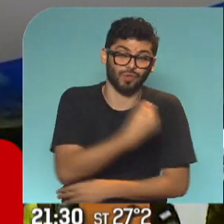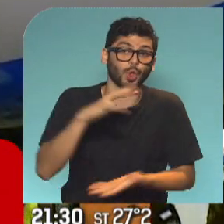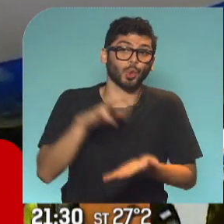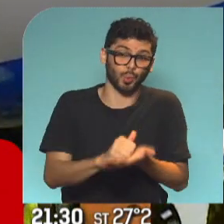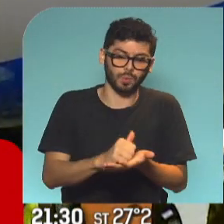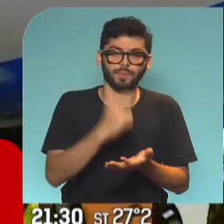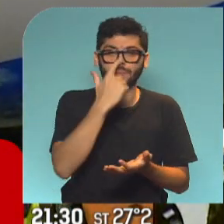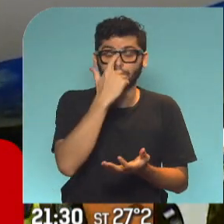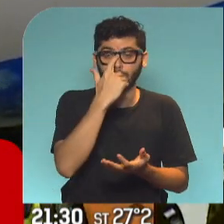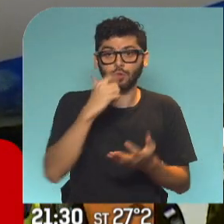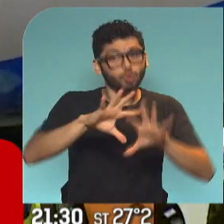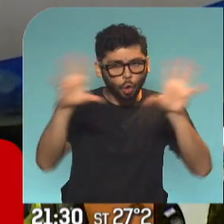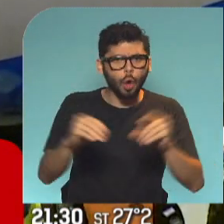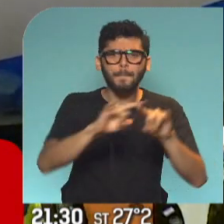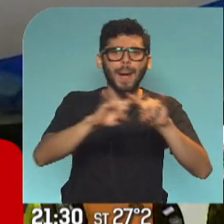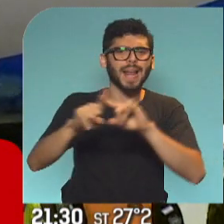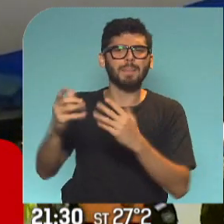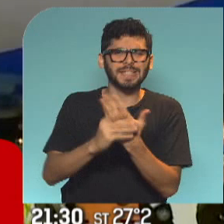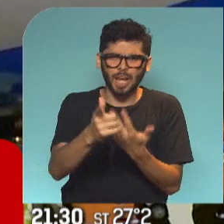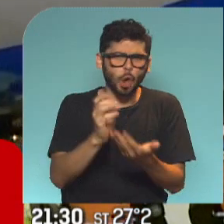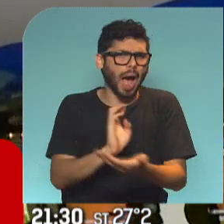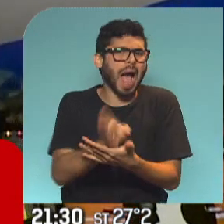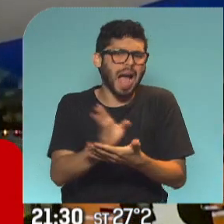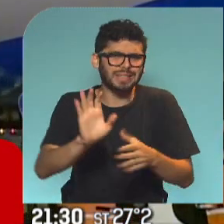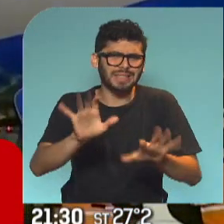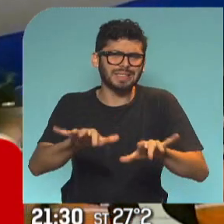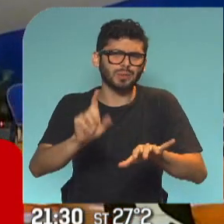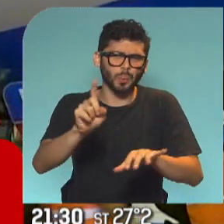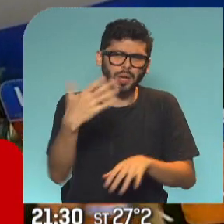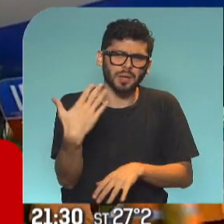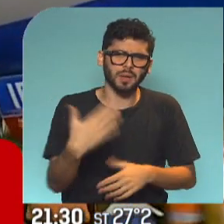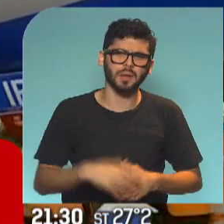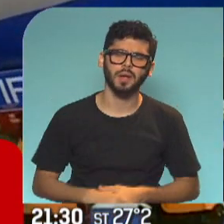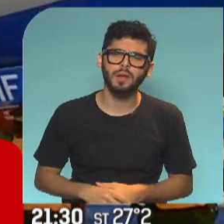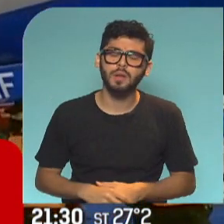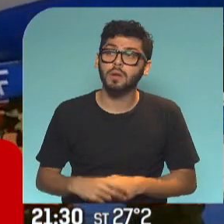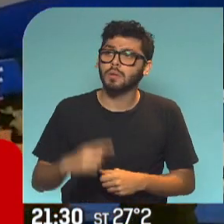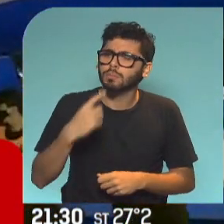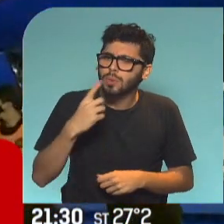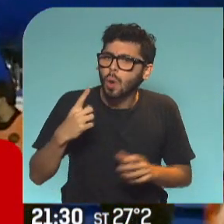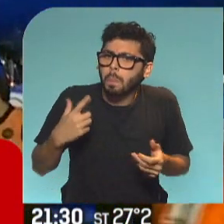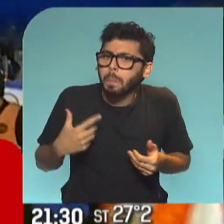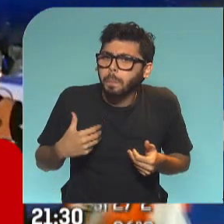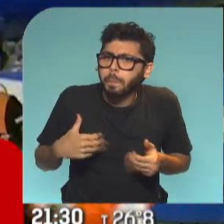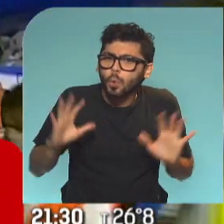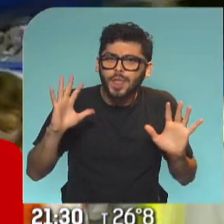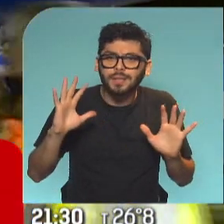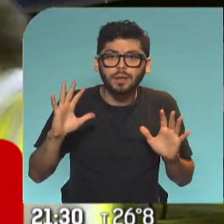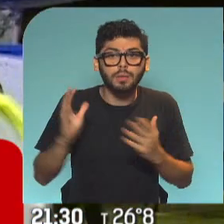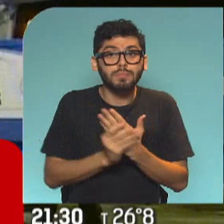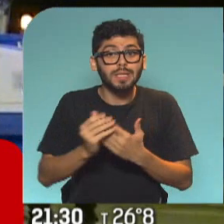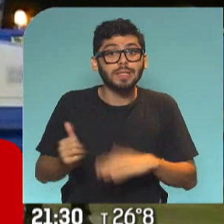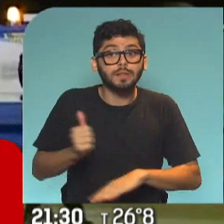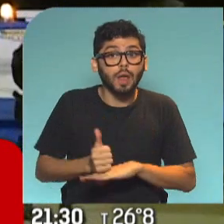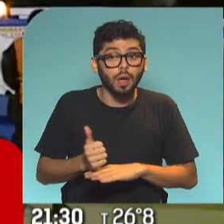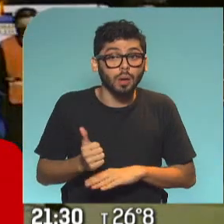está en la página del Ministerio, está accesible, ¿no? En las páginas oficiales. ¿Será tal vez esta la ocasión en la que podamos escuchar a la ministra Carla